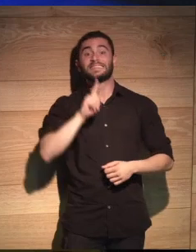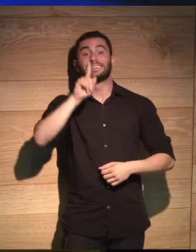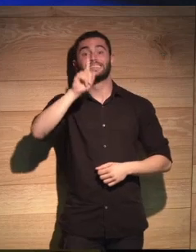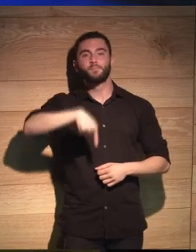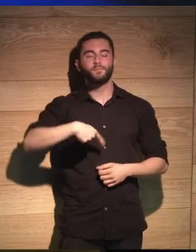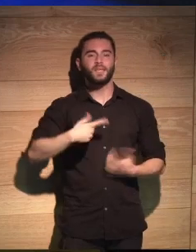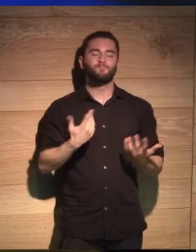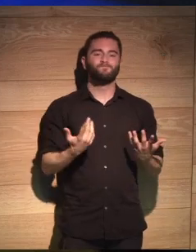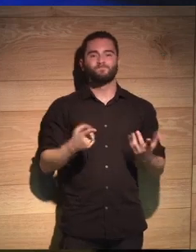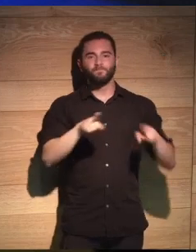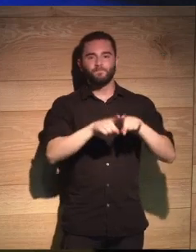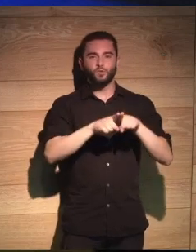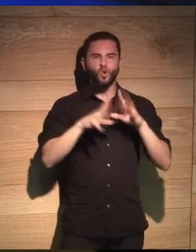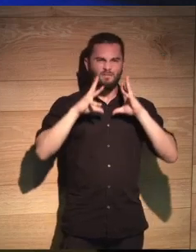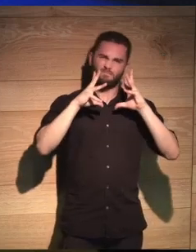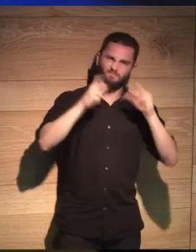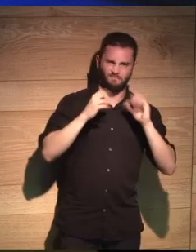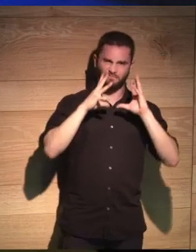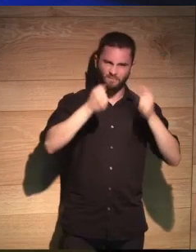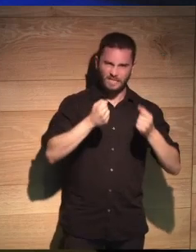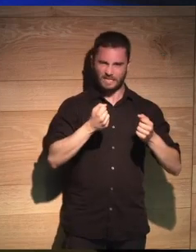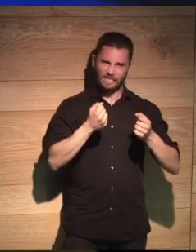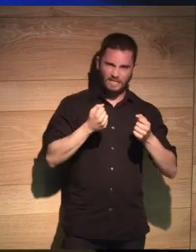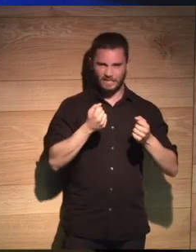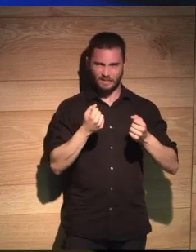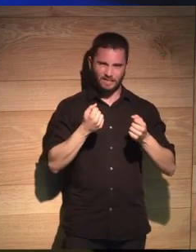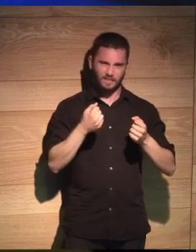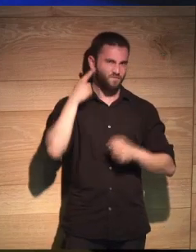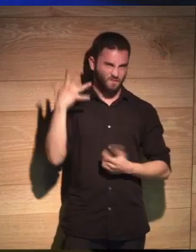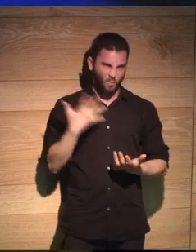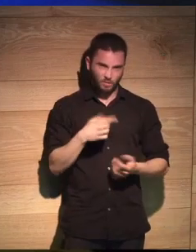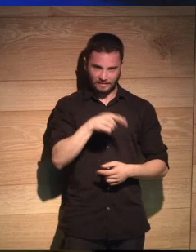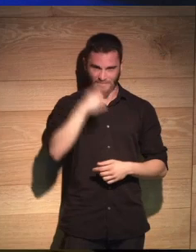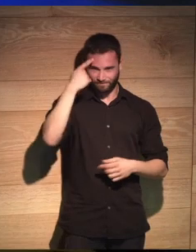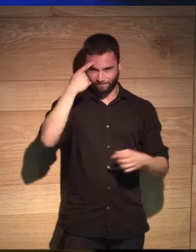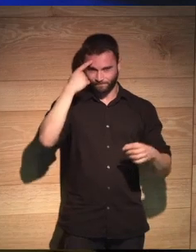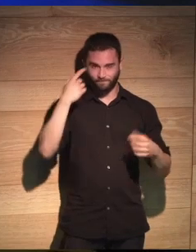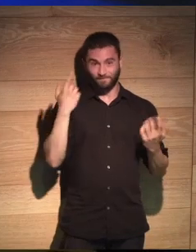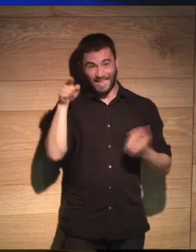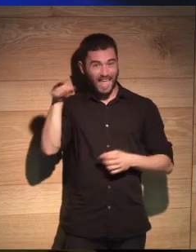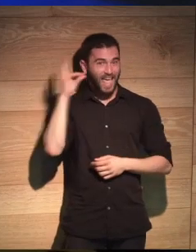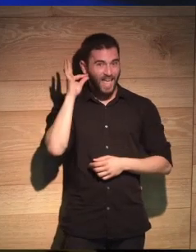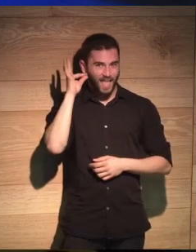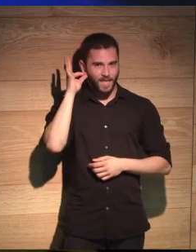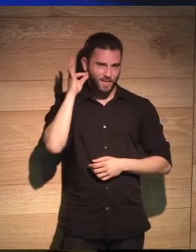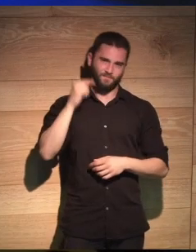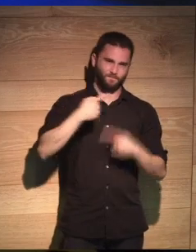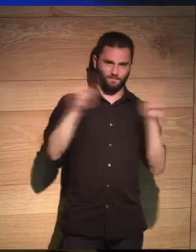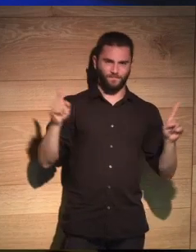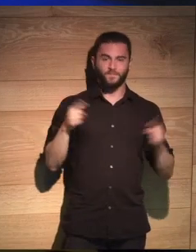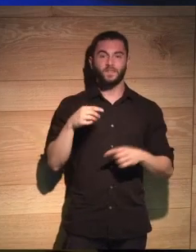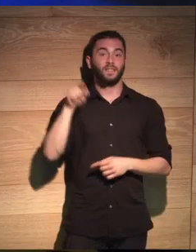tenía una fama de ser muy arrogante, ¿no? Yo creo que ella era mucho más pragmática. Obviamente se